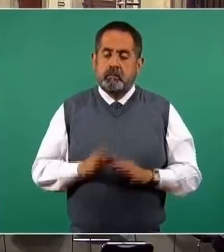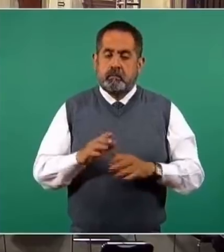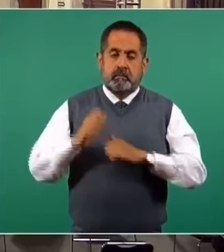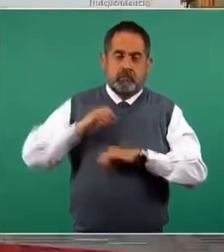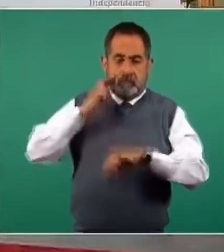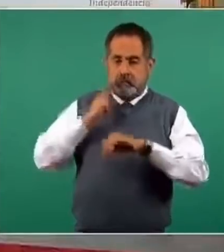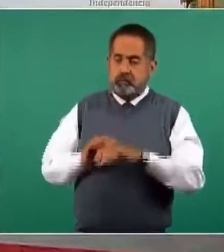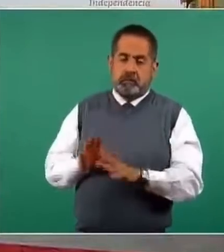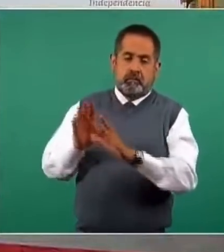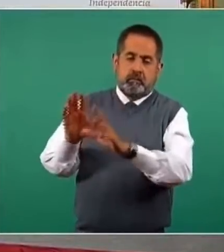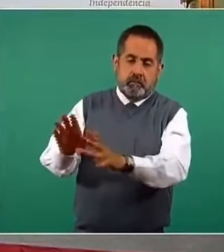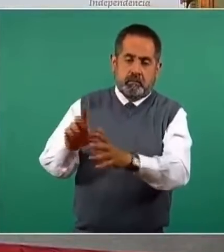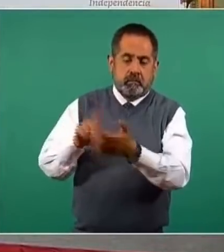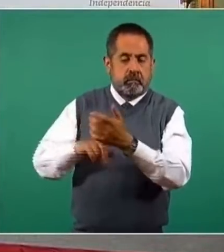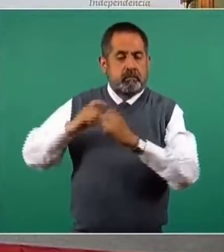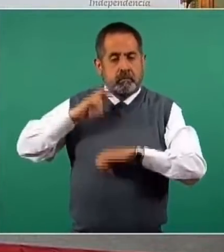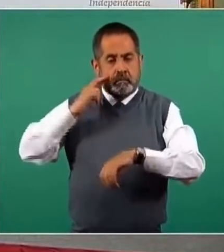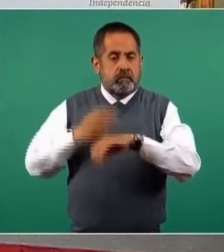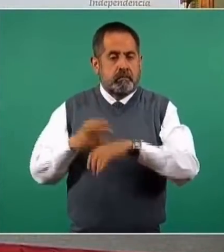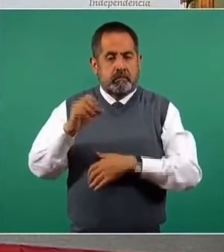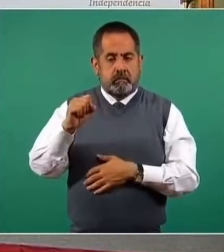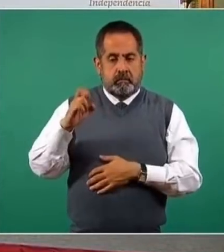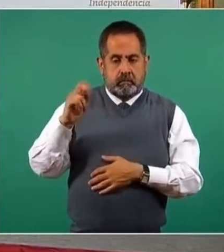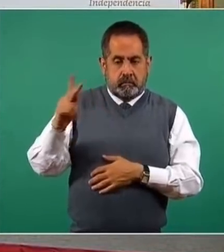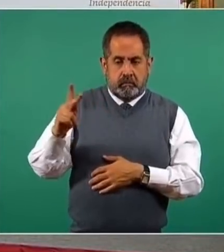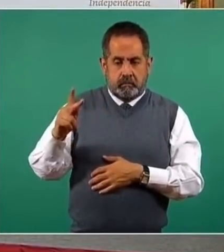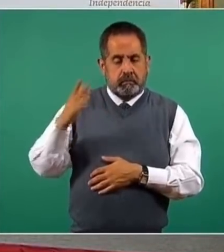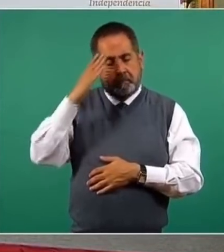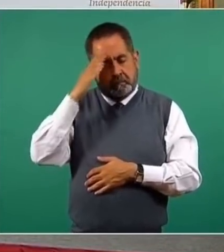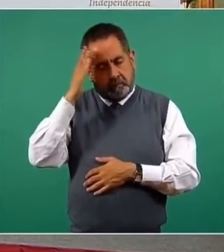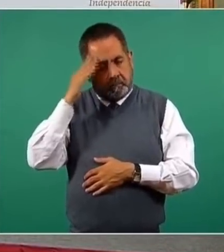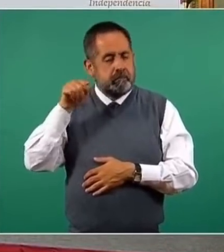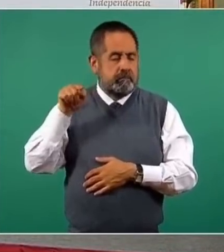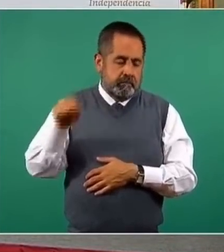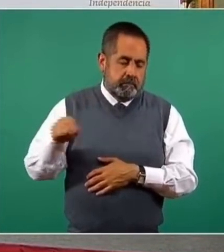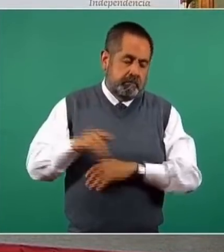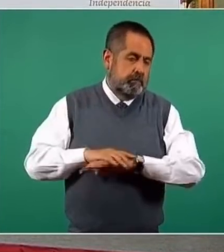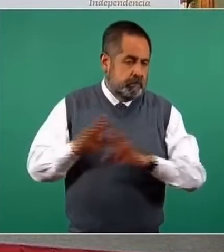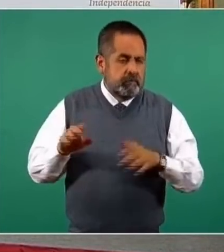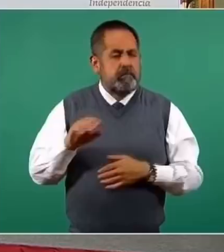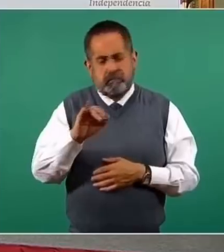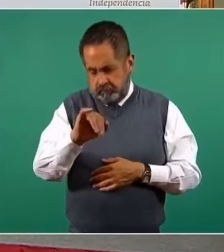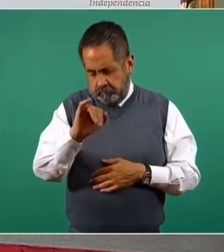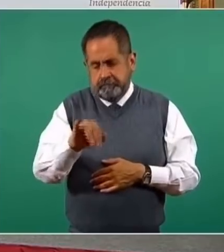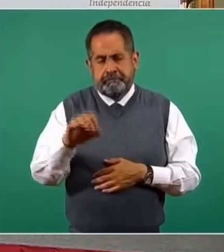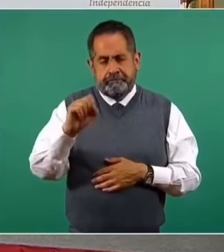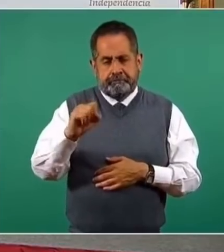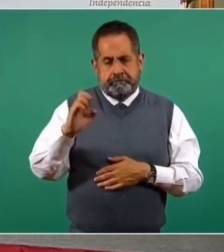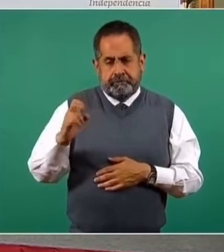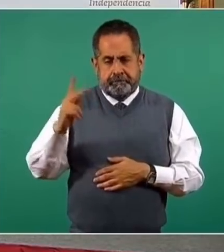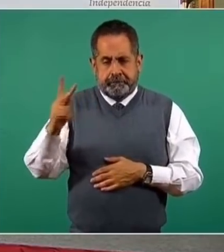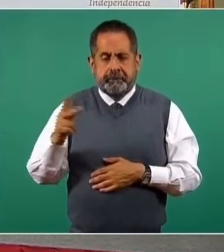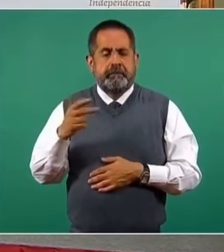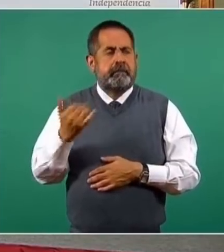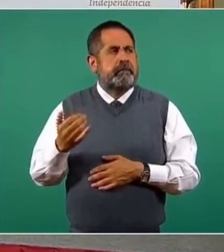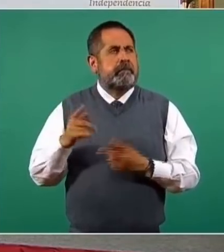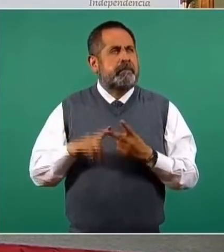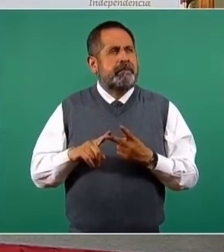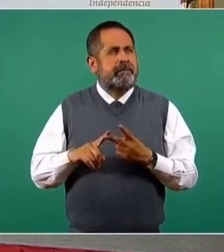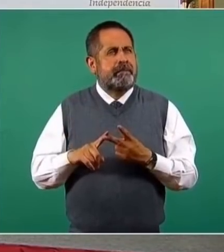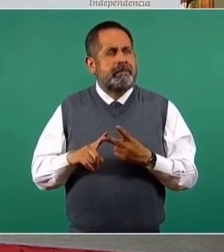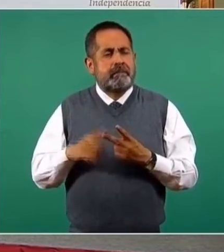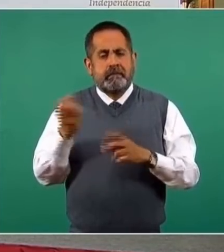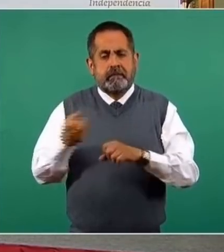competencia indudablemente de la Autoridad Educativa Nacional y sí, definitivamente la SEP y las